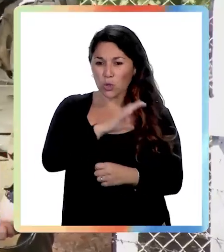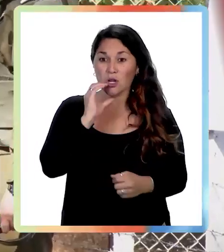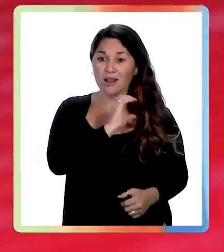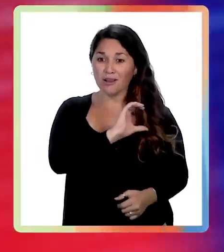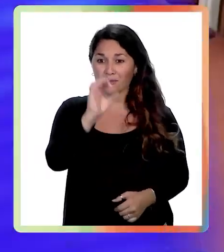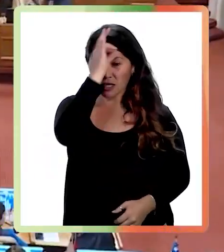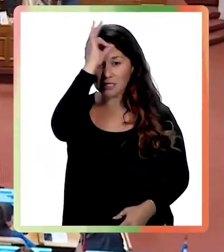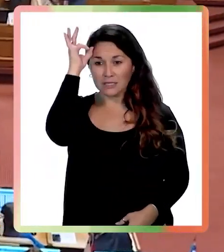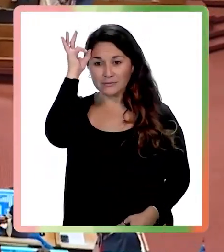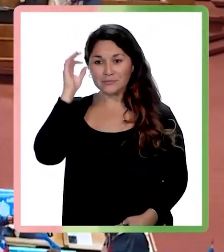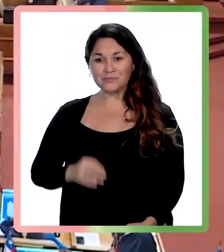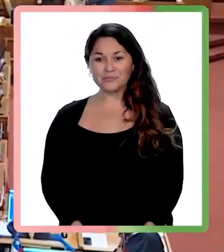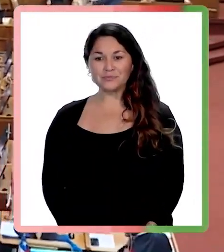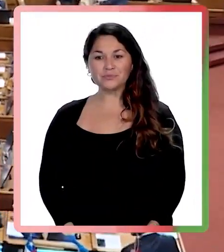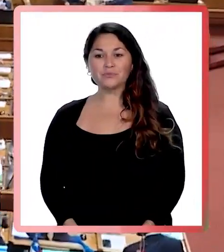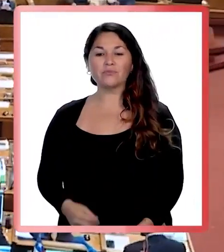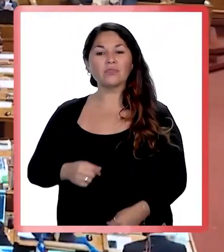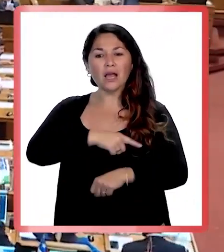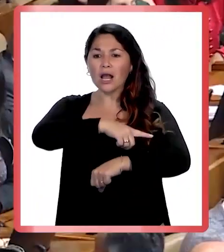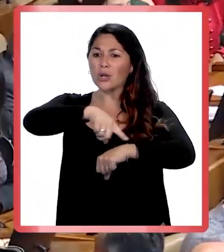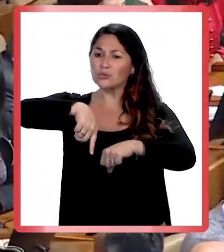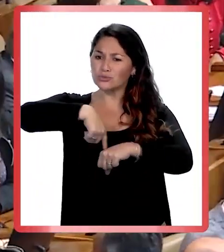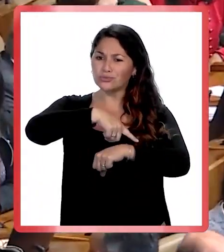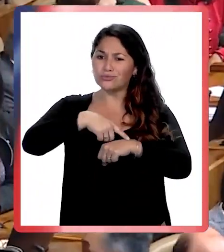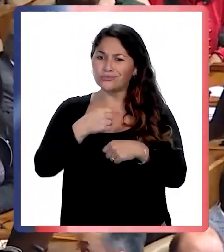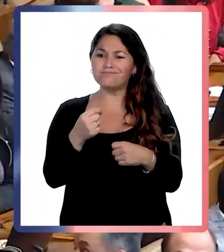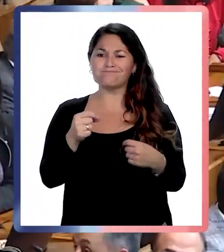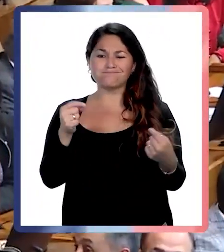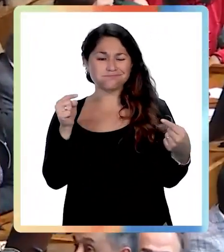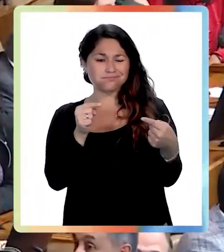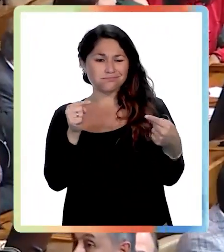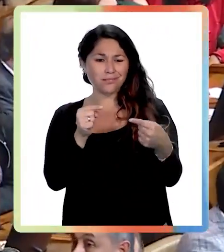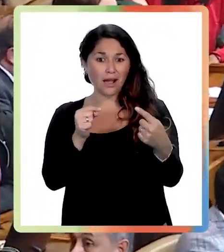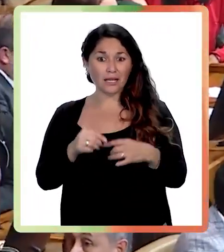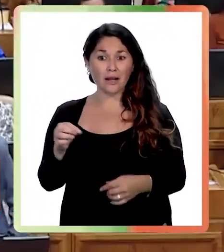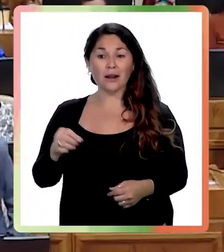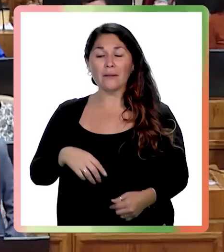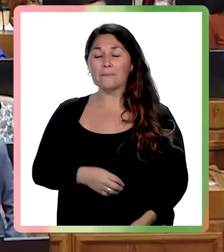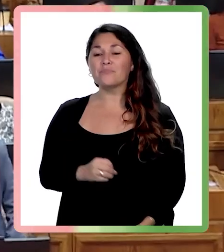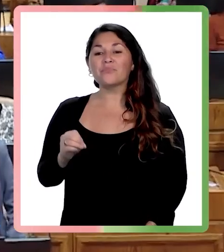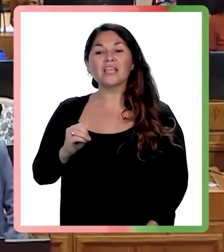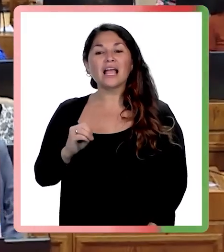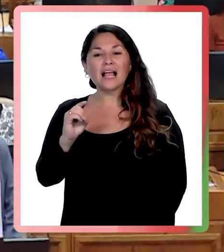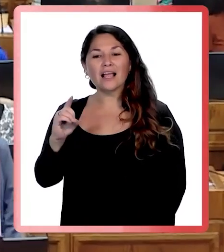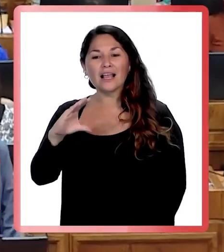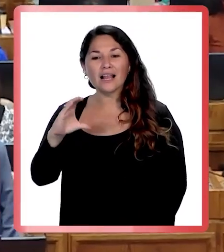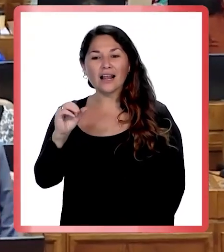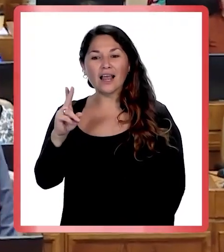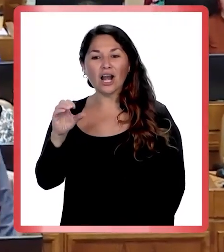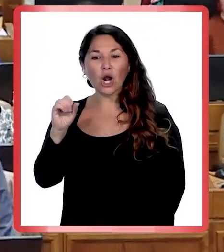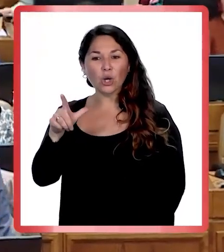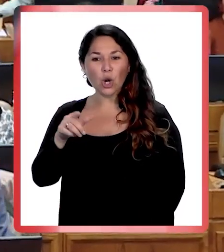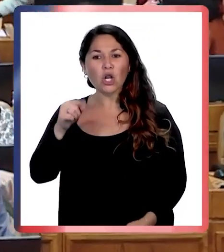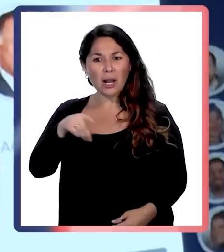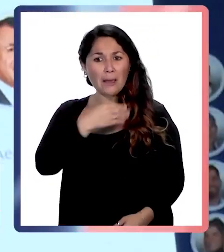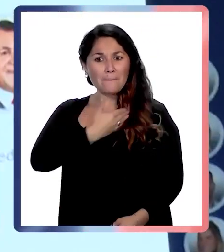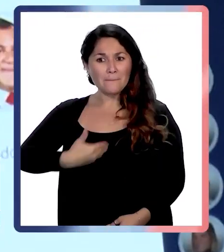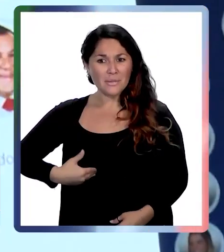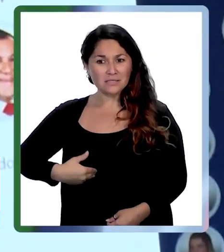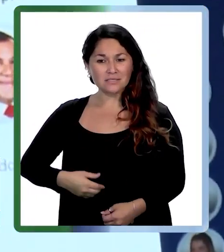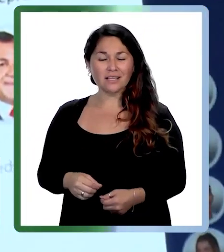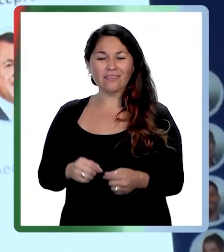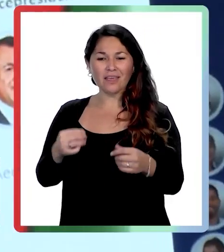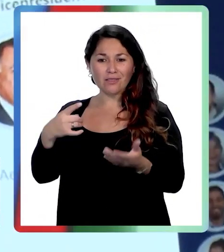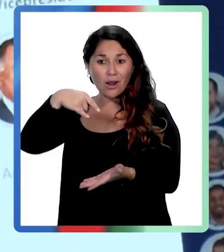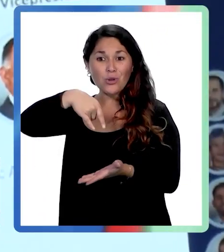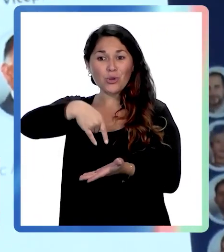Araucanía. Tras varias horas de discusión, la diputada Carol Cariola fue electa como la nueva presidenta de la Cámara de